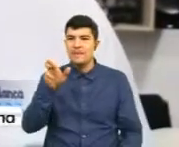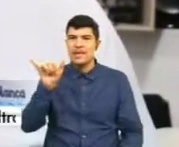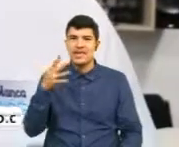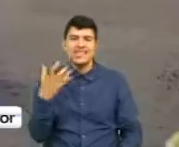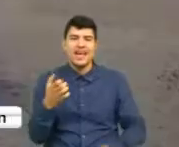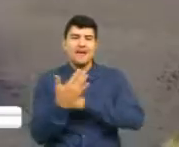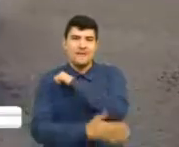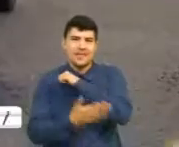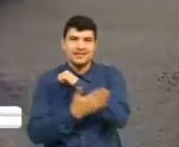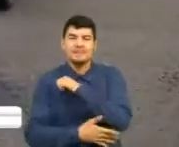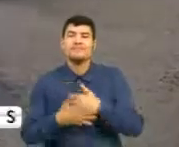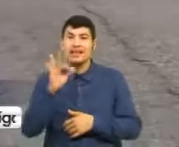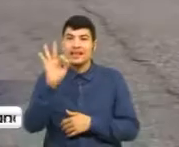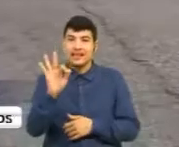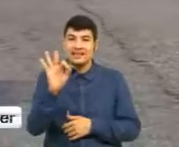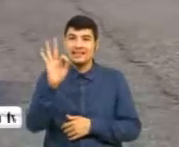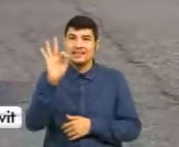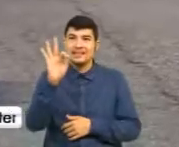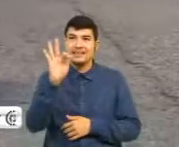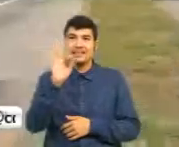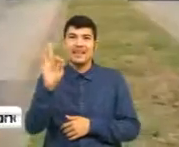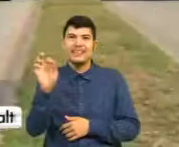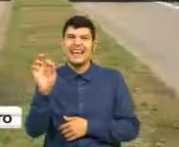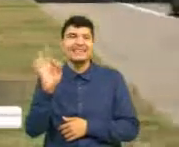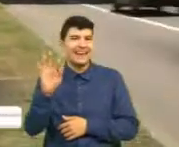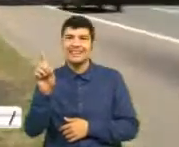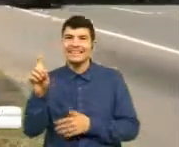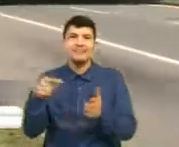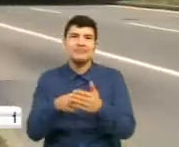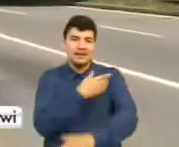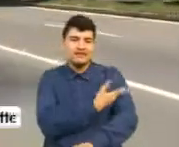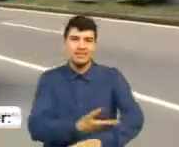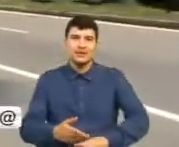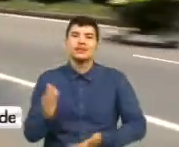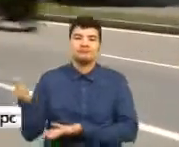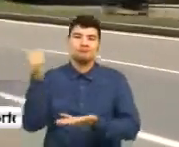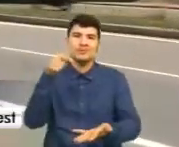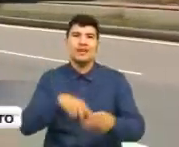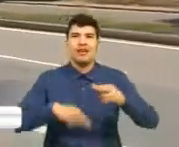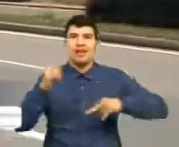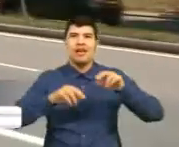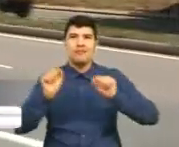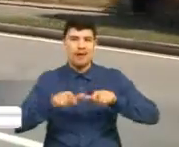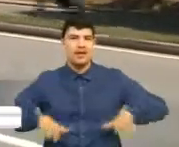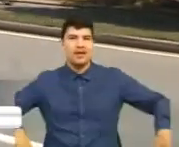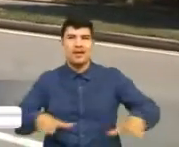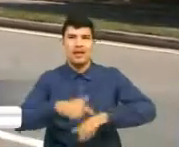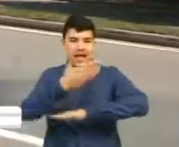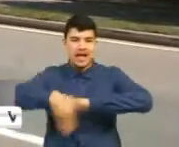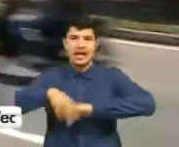35 mil millones de pesos el intercambiador permitirá el mejoramiento rehabilitación y mantenimiento de este sector con la calle